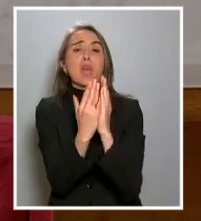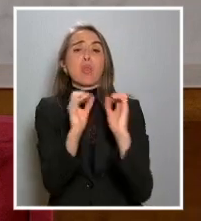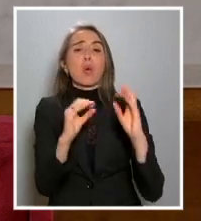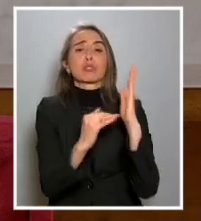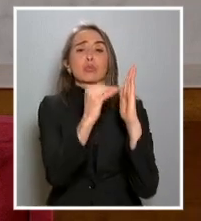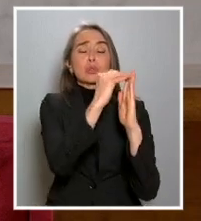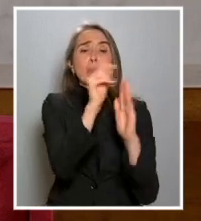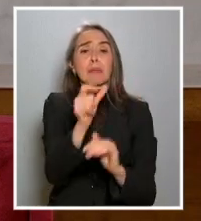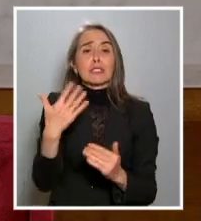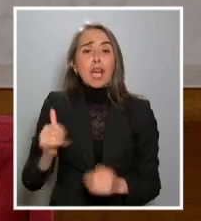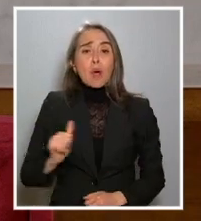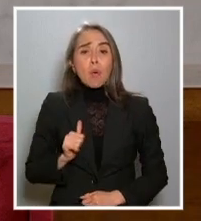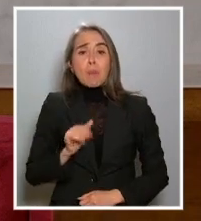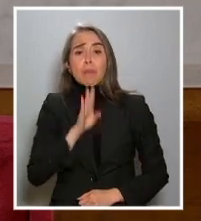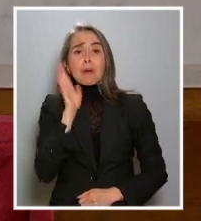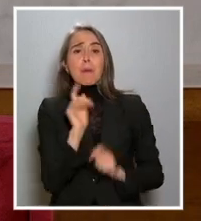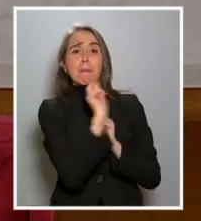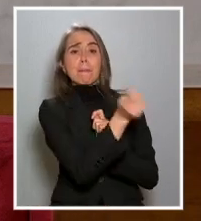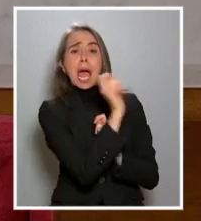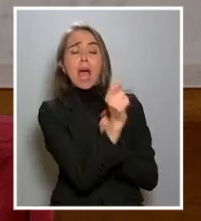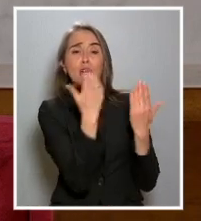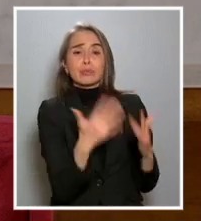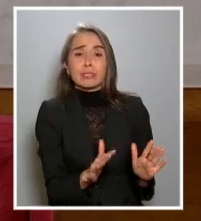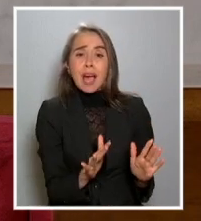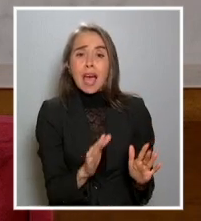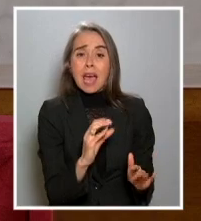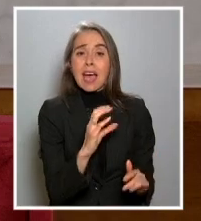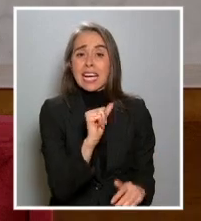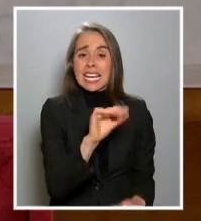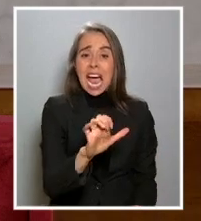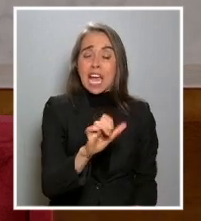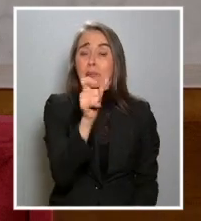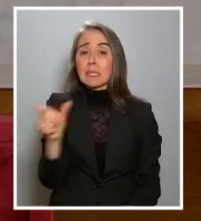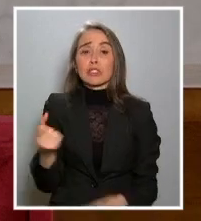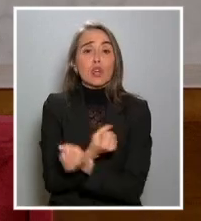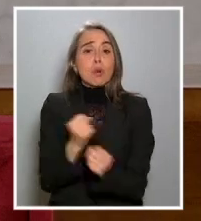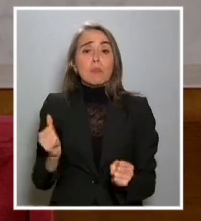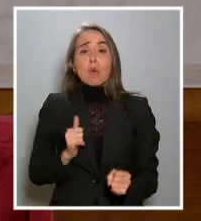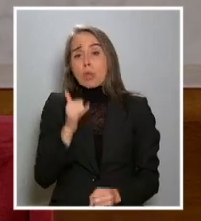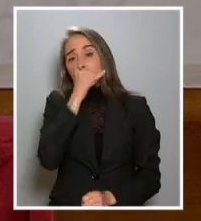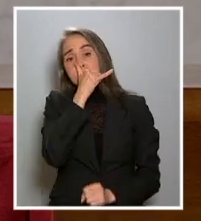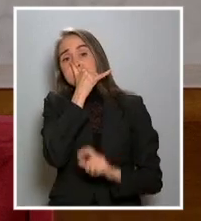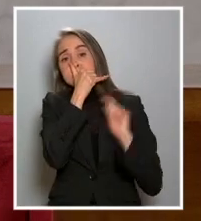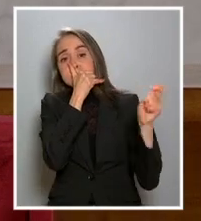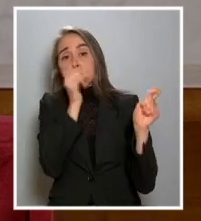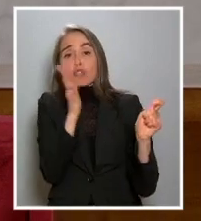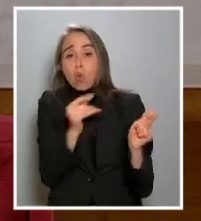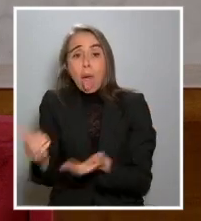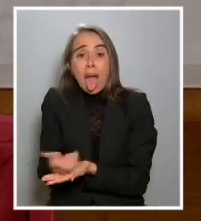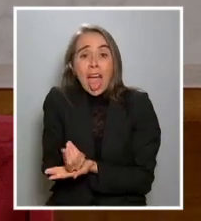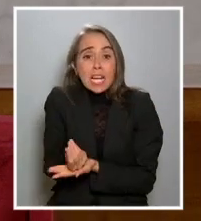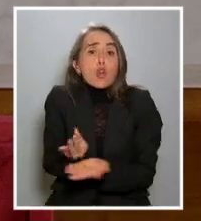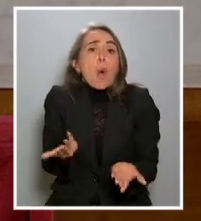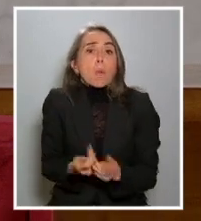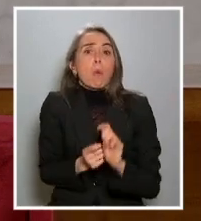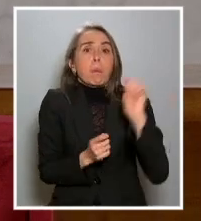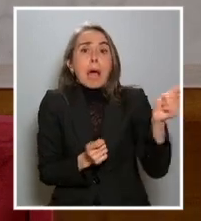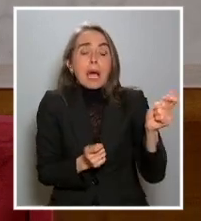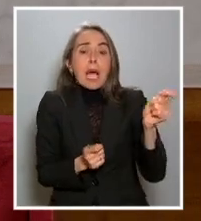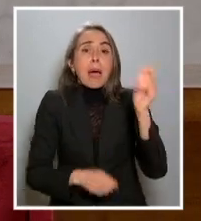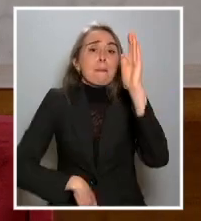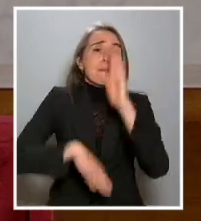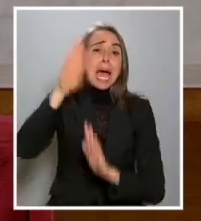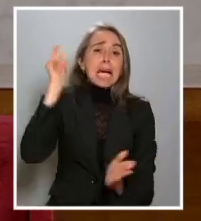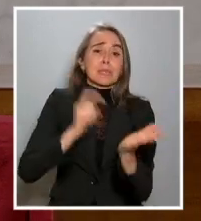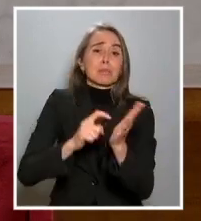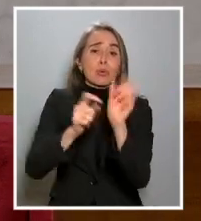especialmente en quienes han cumplido con sus deberes de pago y quienes no han podido cumplir por no tener ingresos para hacerlo, que son la gran